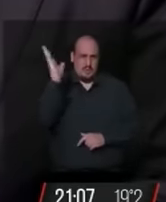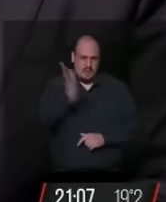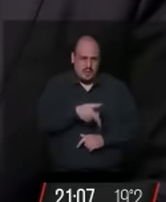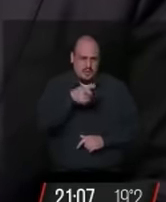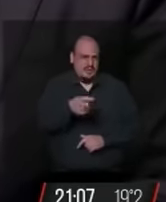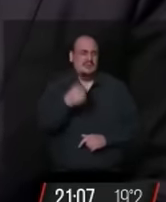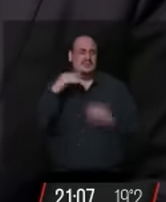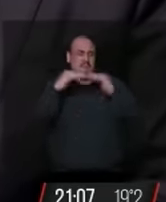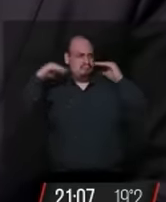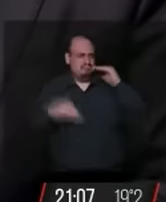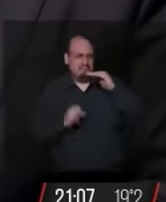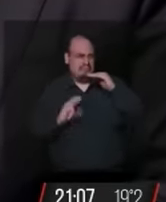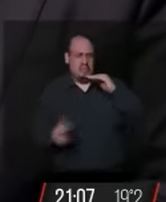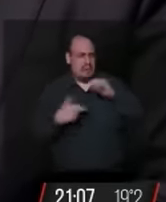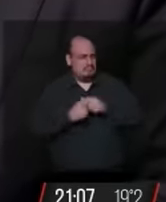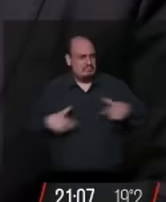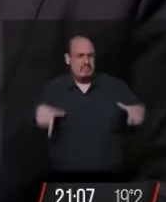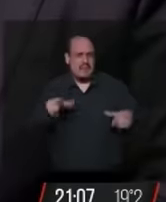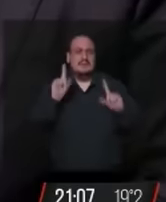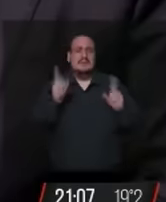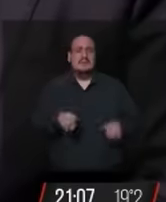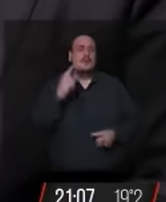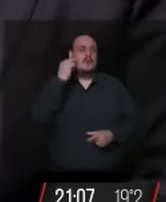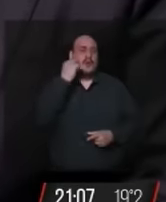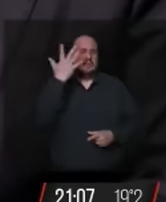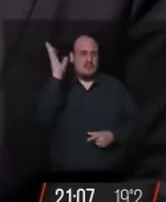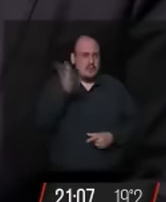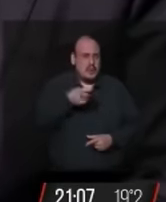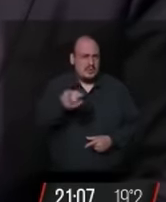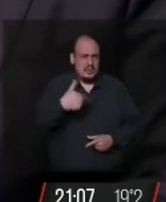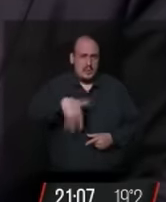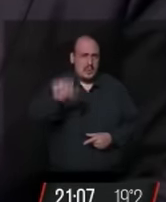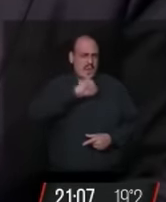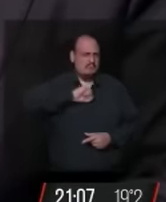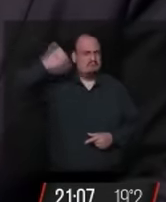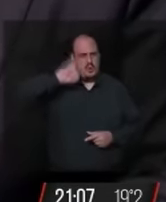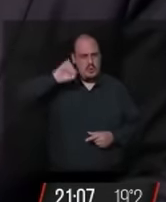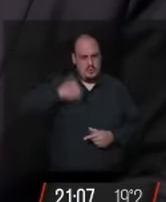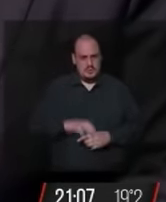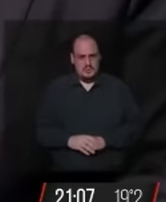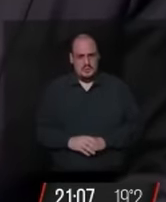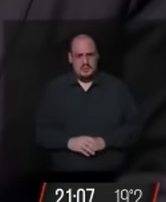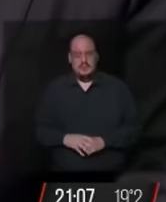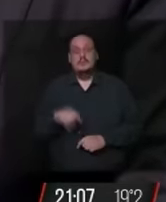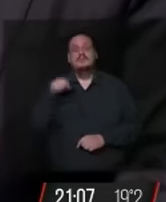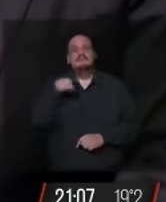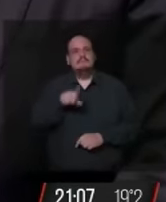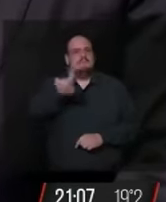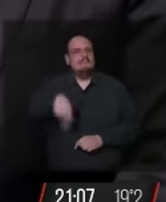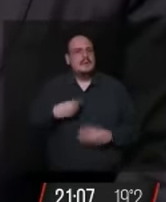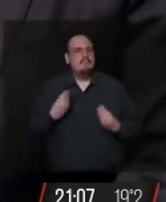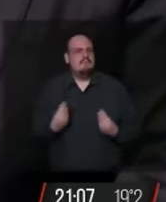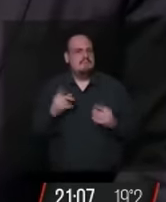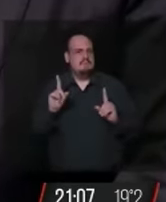una inflación caminando al 300% en la punta con alto riesgo de hiperinflación. Esto es consecuencia de lo que